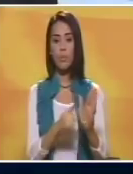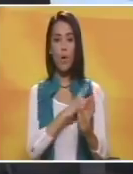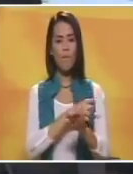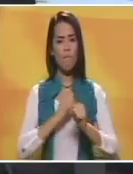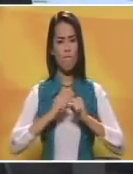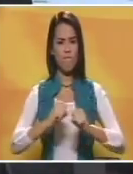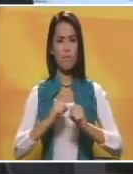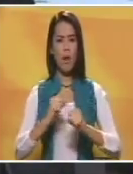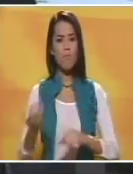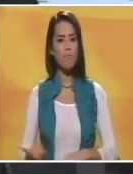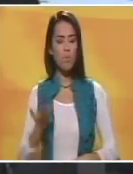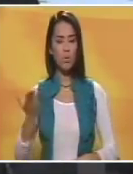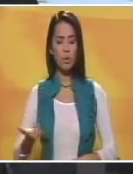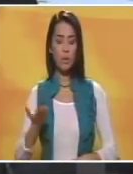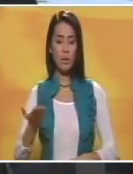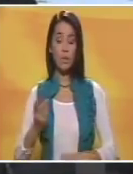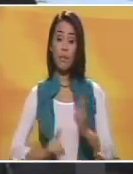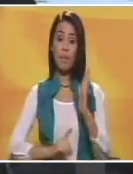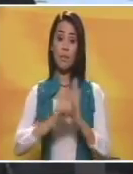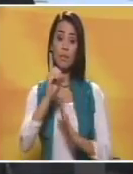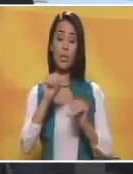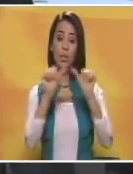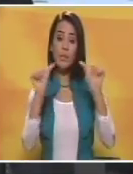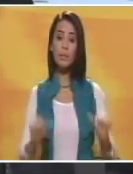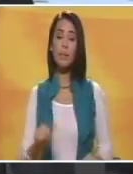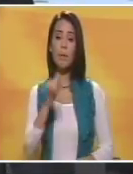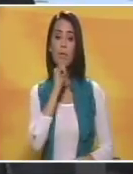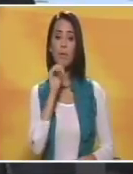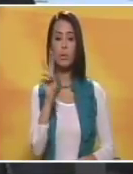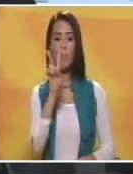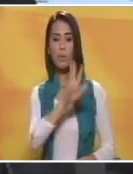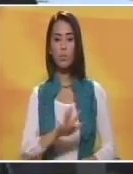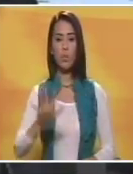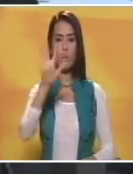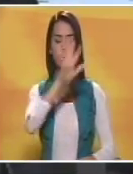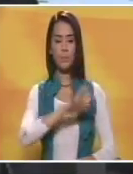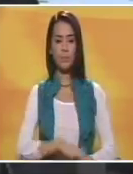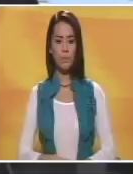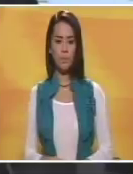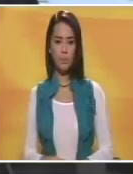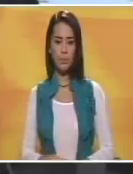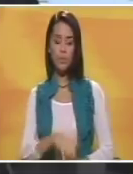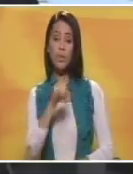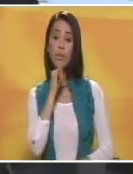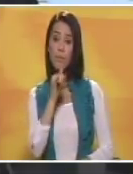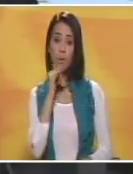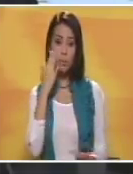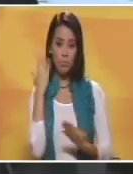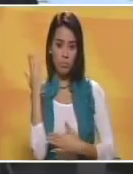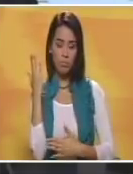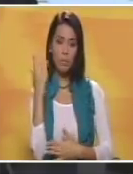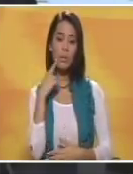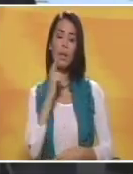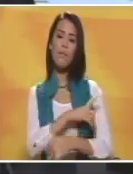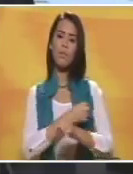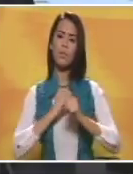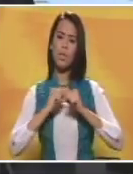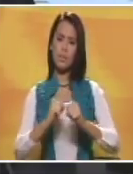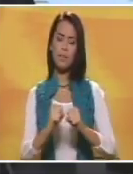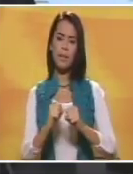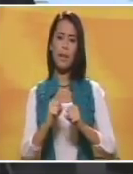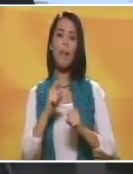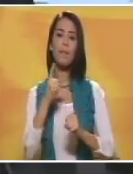fortaleza enorme desde el punto de vista del desarrollo del sistema de información de Venezuela. Menéndez indicó que dicha acción también fortalecerá a las